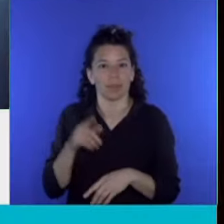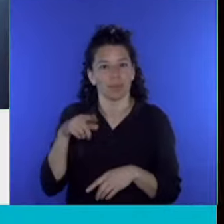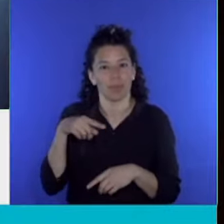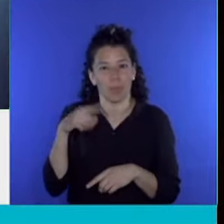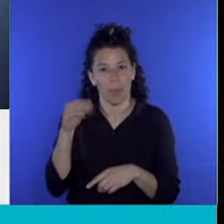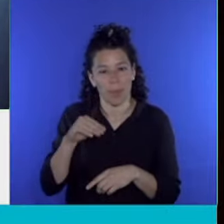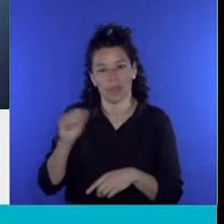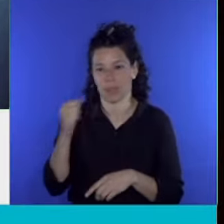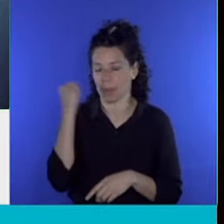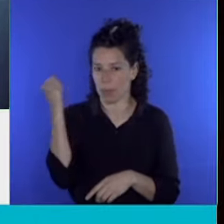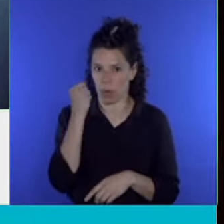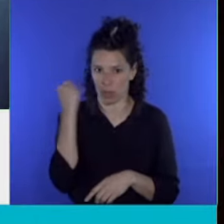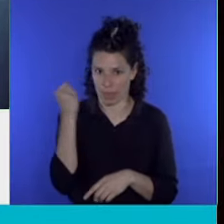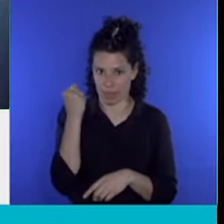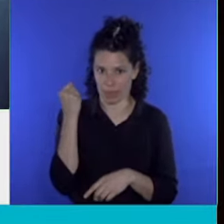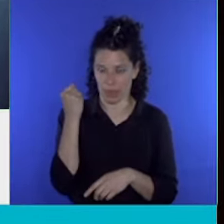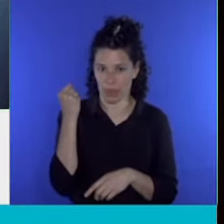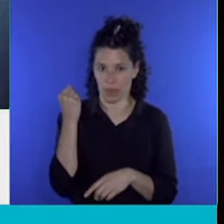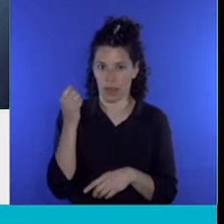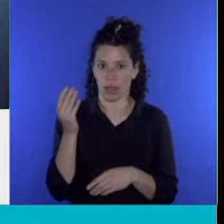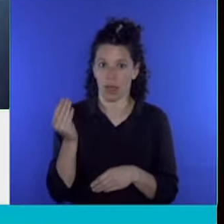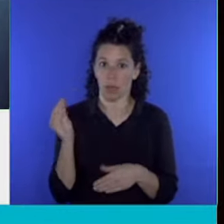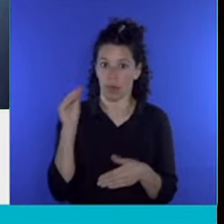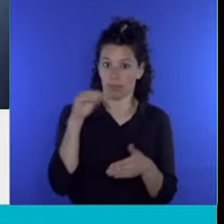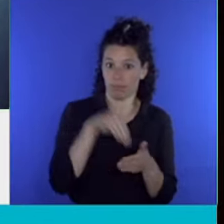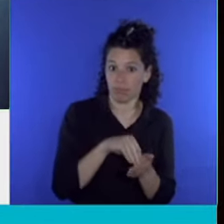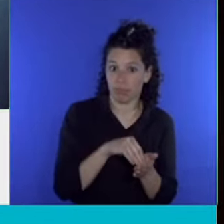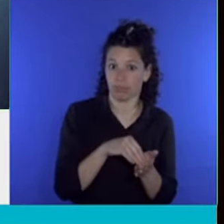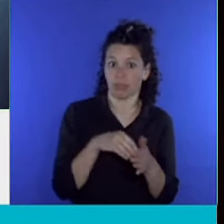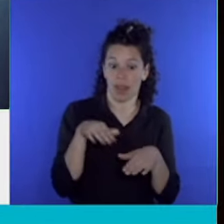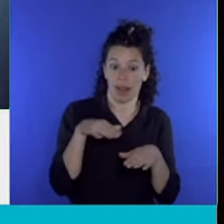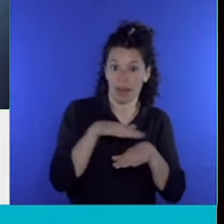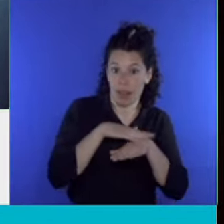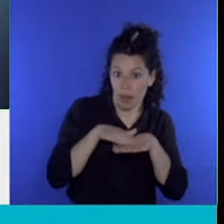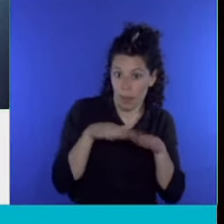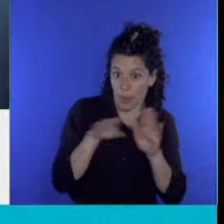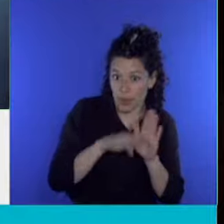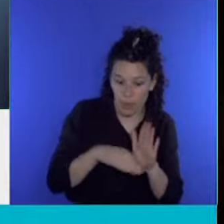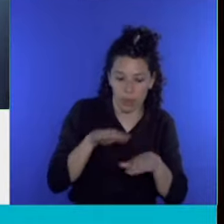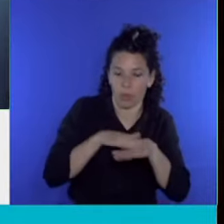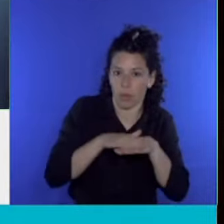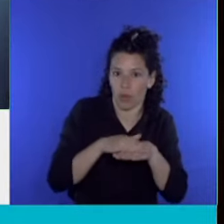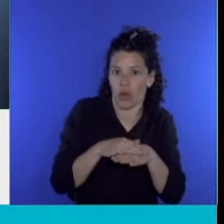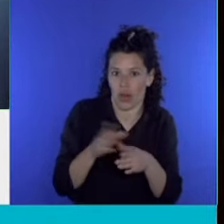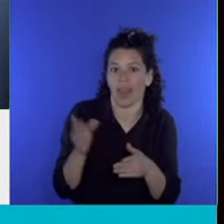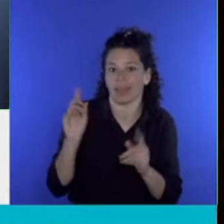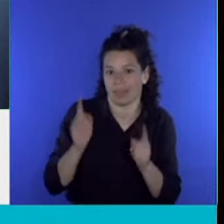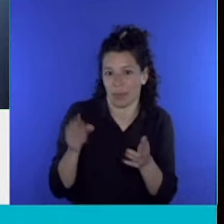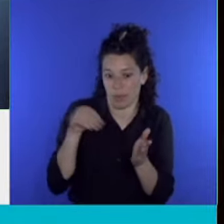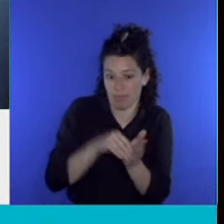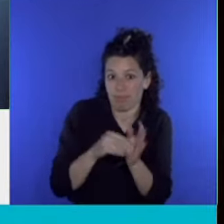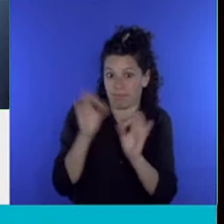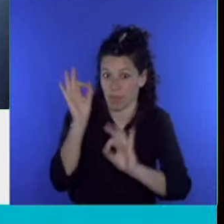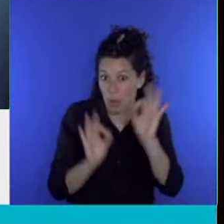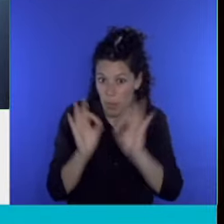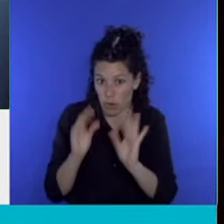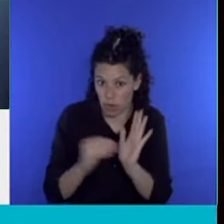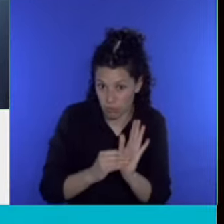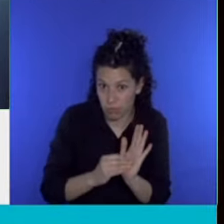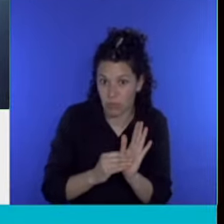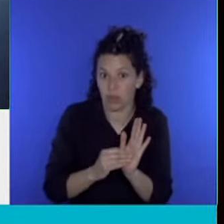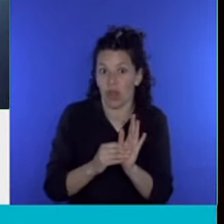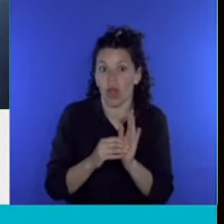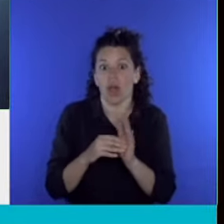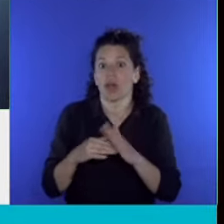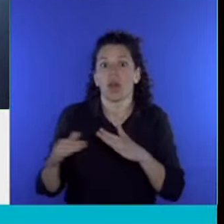importante lo teníamos en el incorporamos en el dictamen de minoría y está en el proyecto que se prioricen hay una indicación de